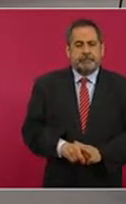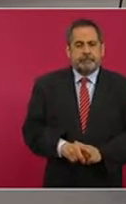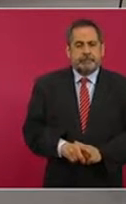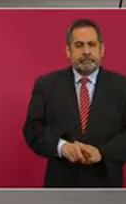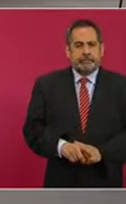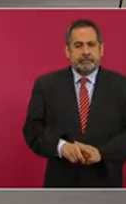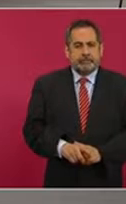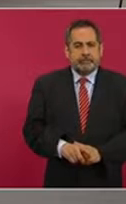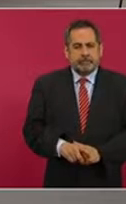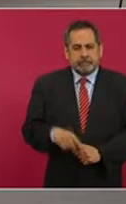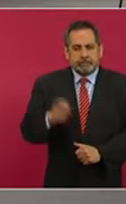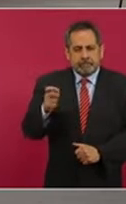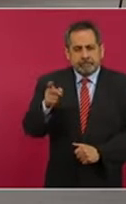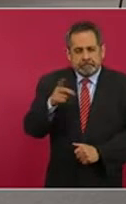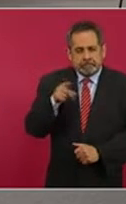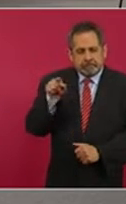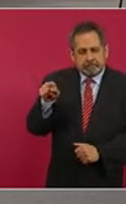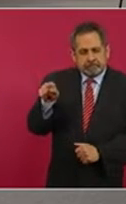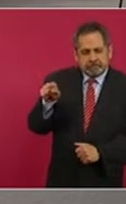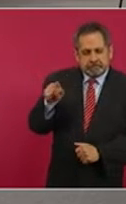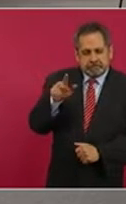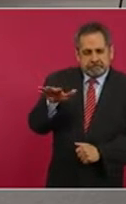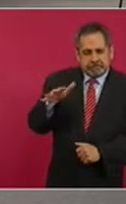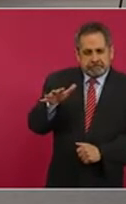sí, aquí debe estar por acá.